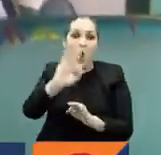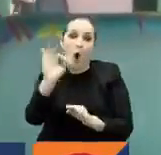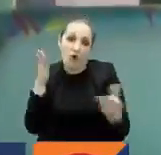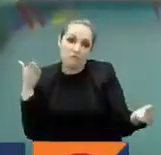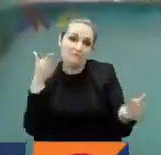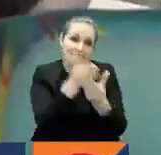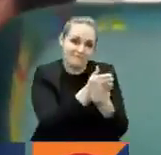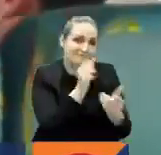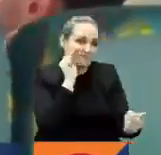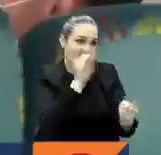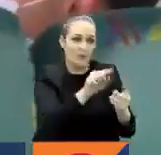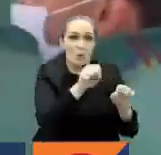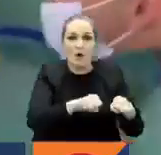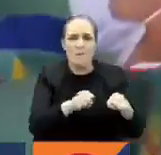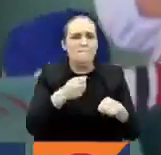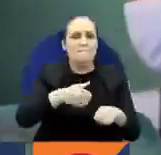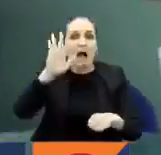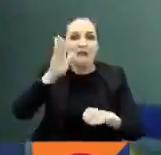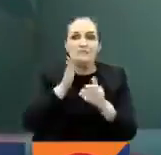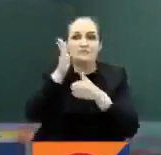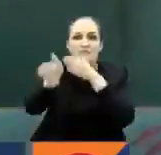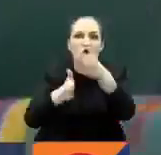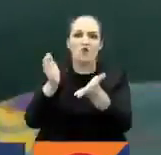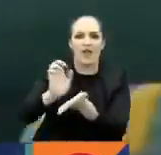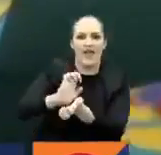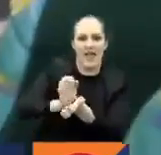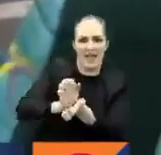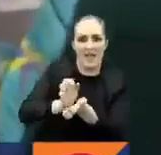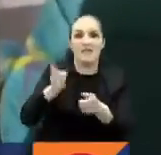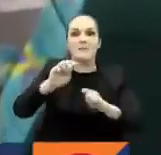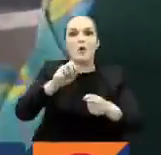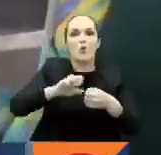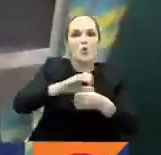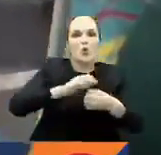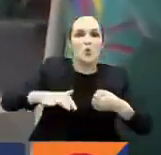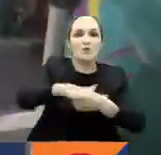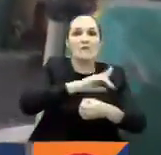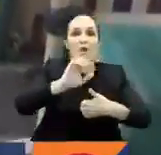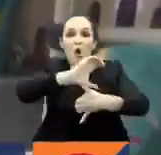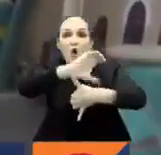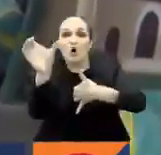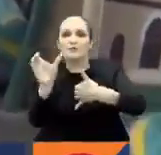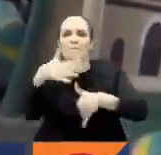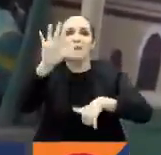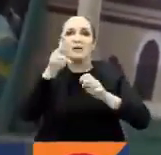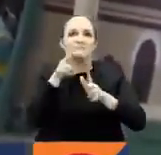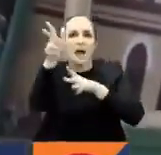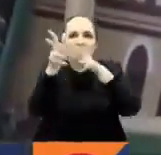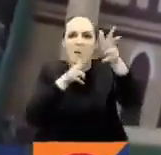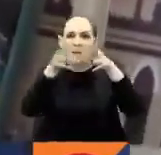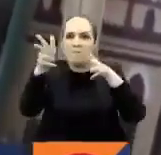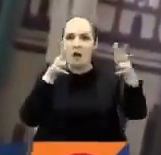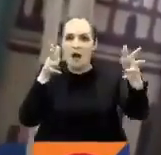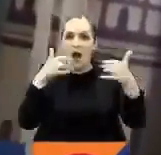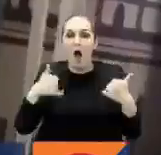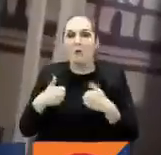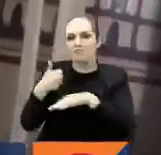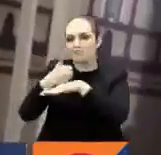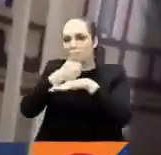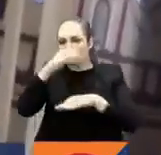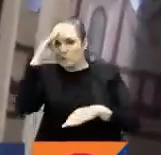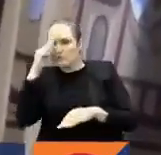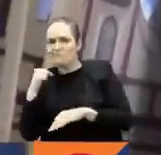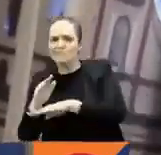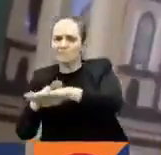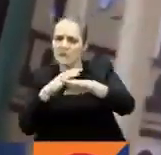de transporte. Los destinos con mayor demanda son el Eje Cafetero, Cundinamarca y la Costa Atlántico. Las autoridades envían un mensaje muy